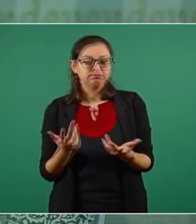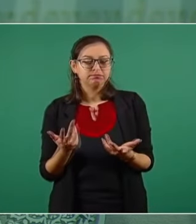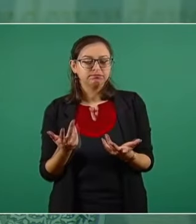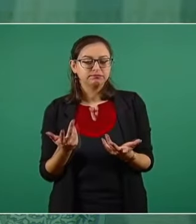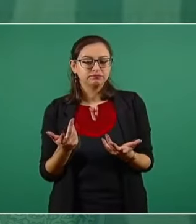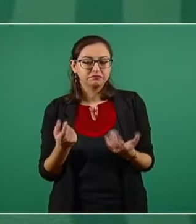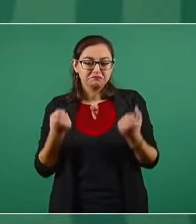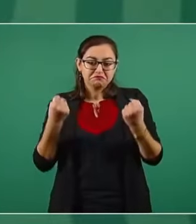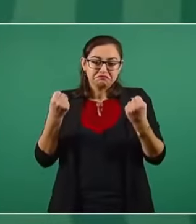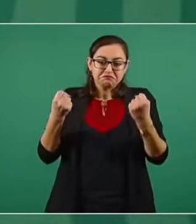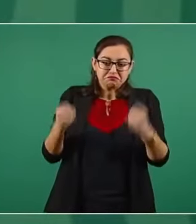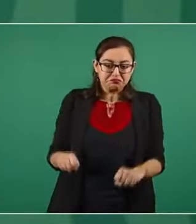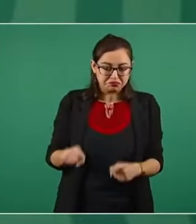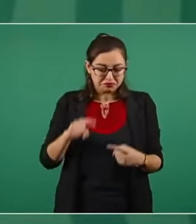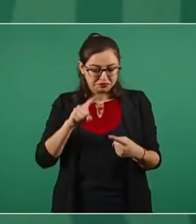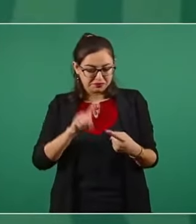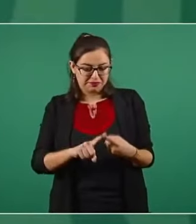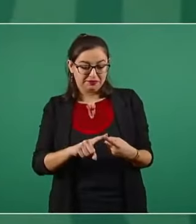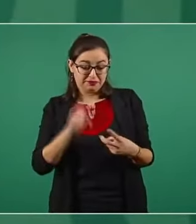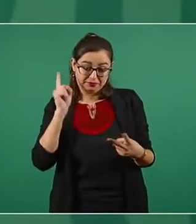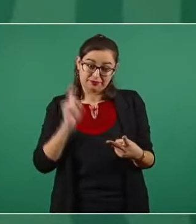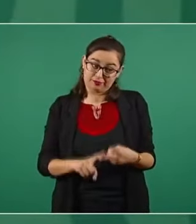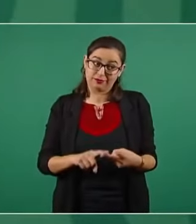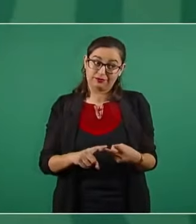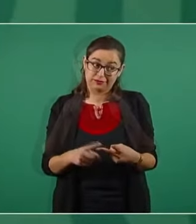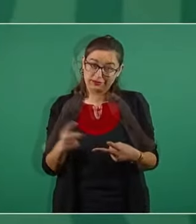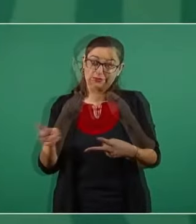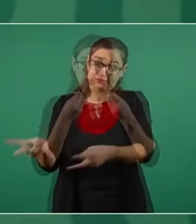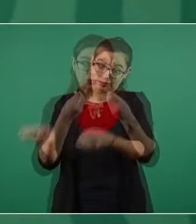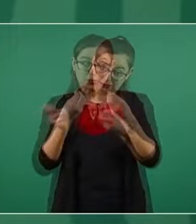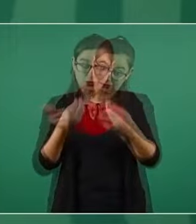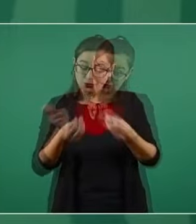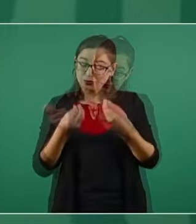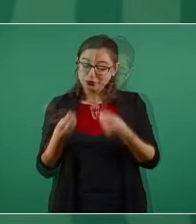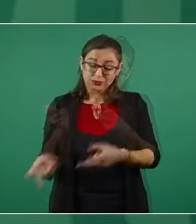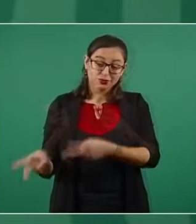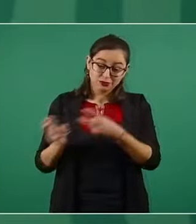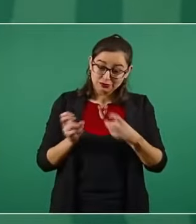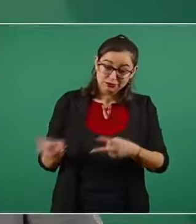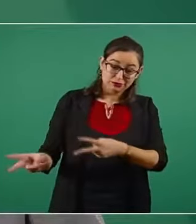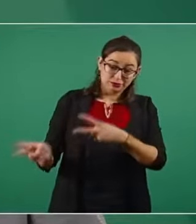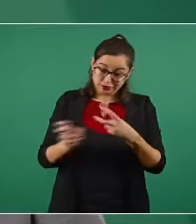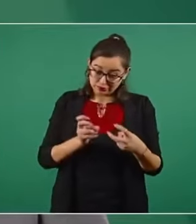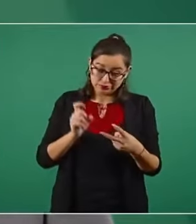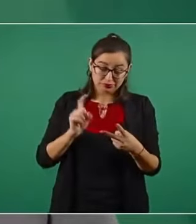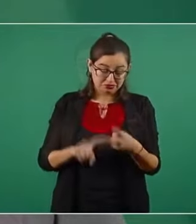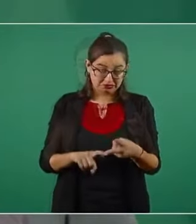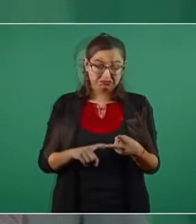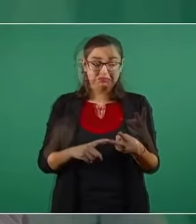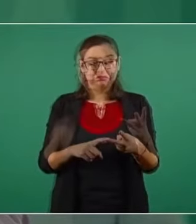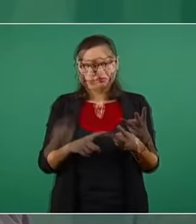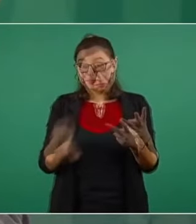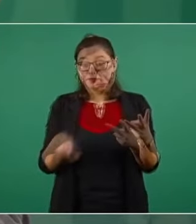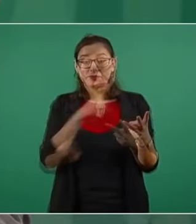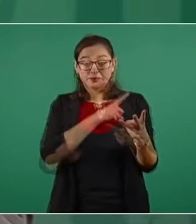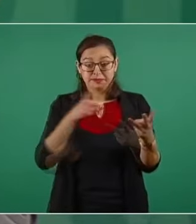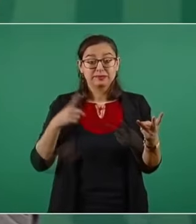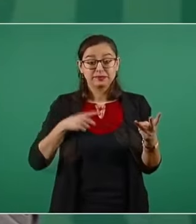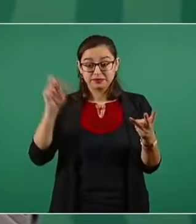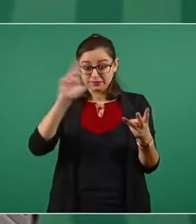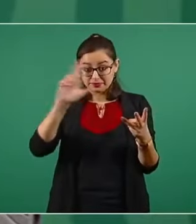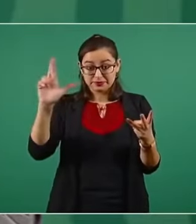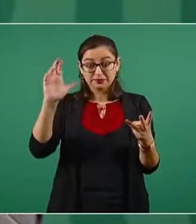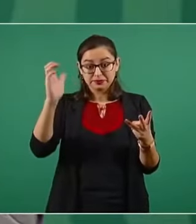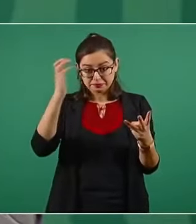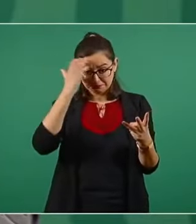el robo, el saqueo a México, sino también reconociendo lo que